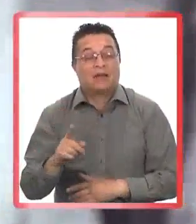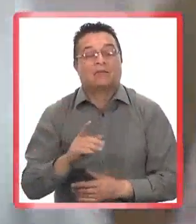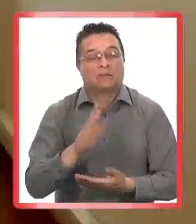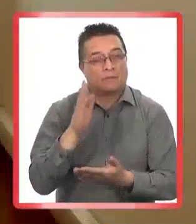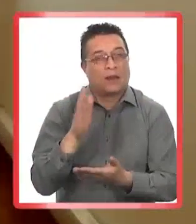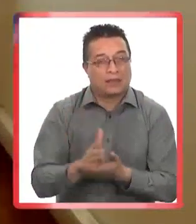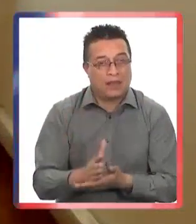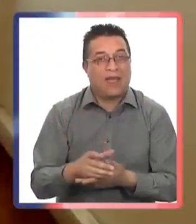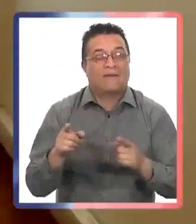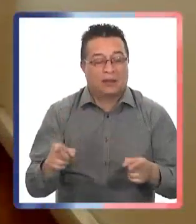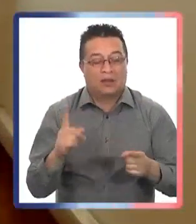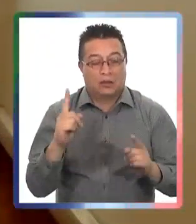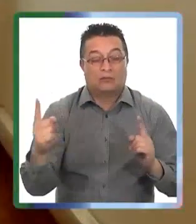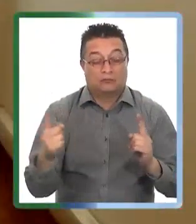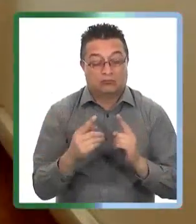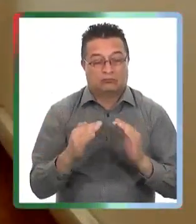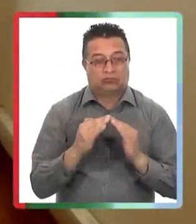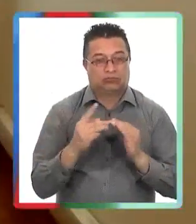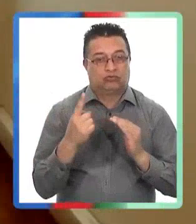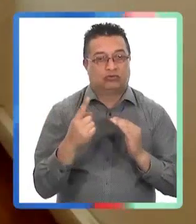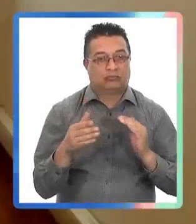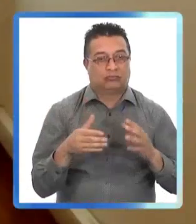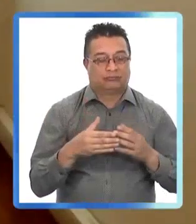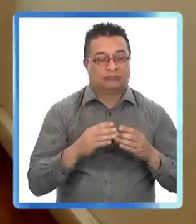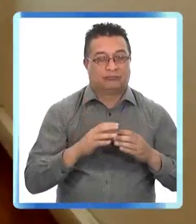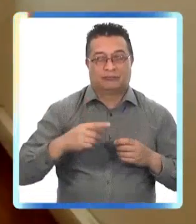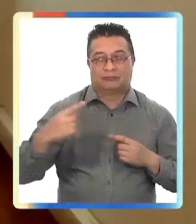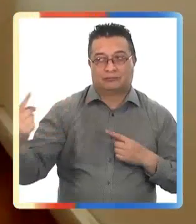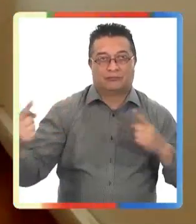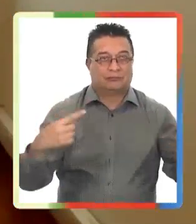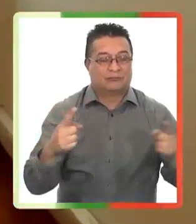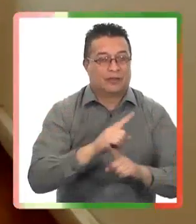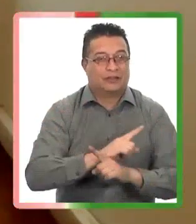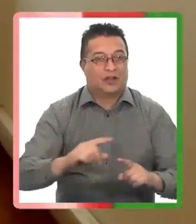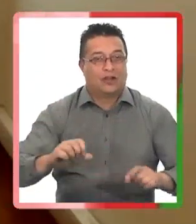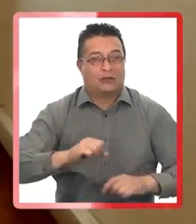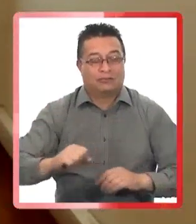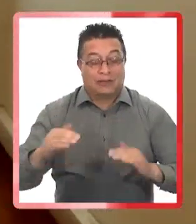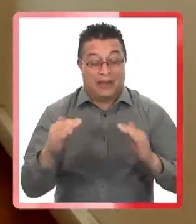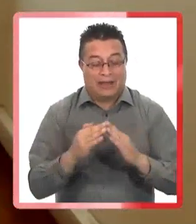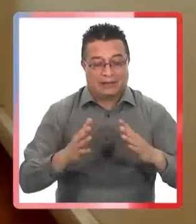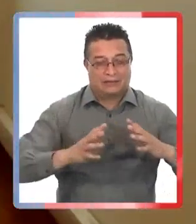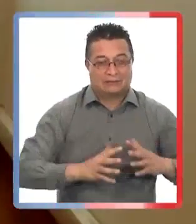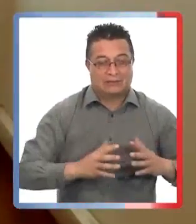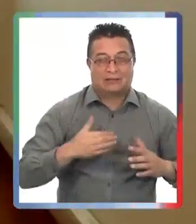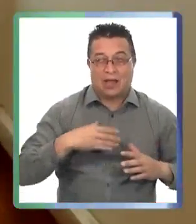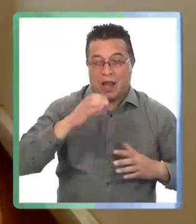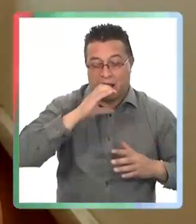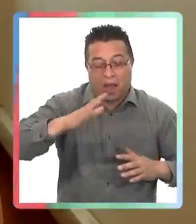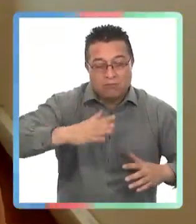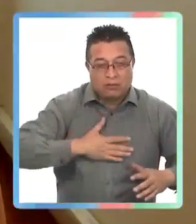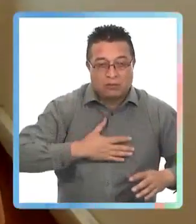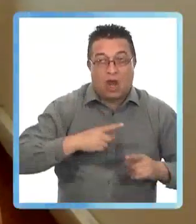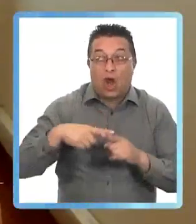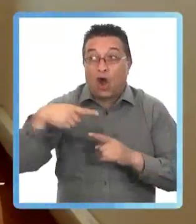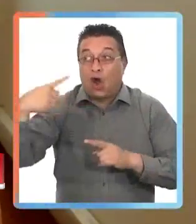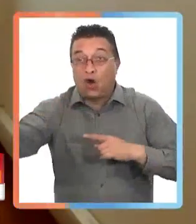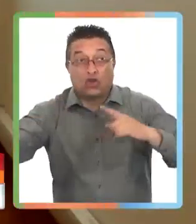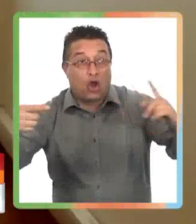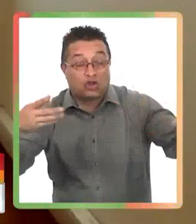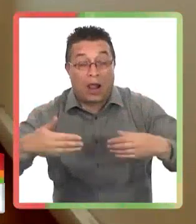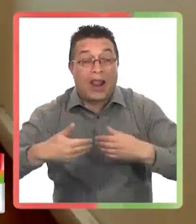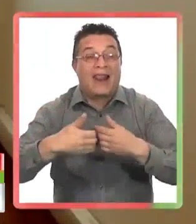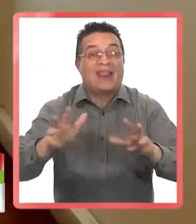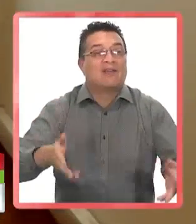un aislamiento importante de las aves del propio hogar o del propio campo respecto de otras aves que puedan andar libres en